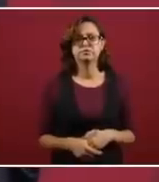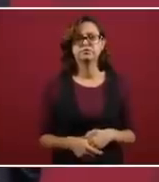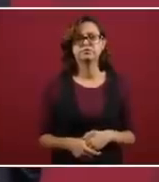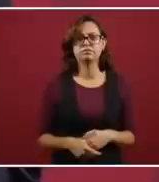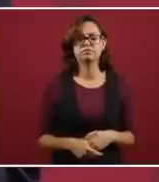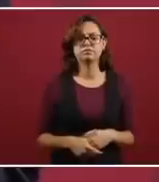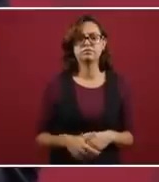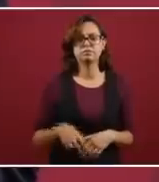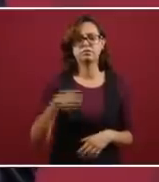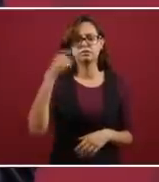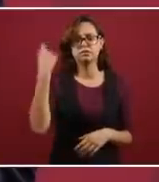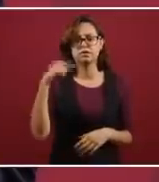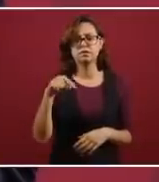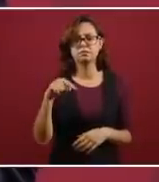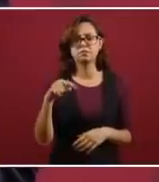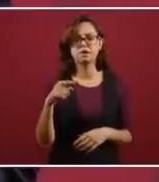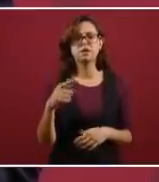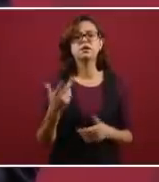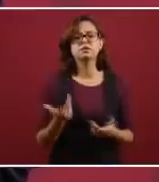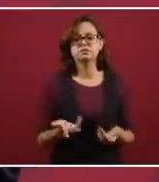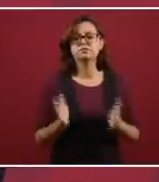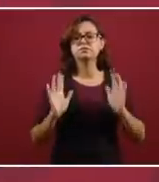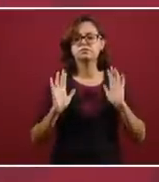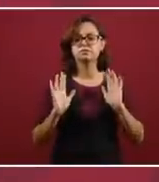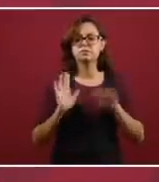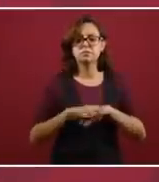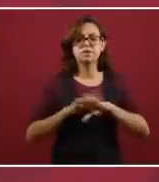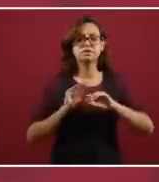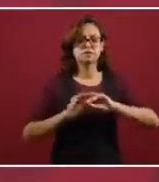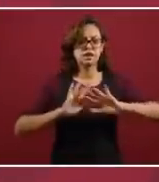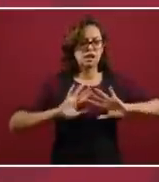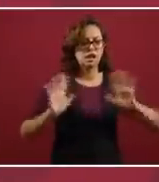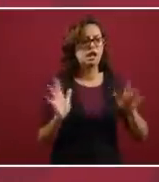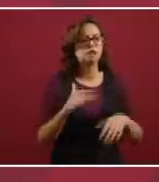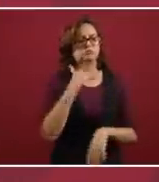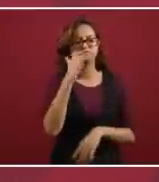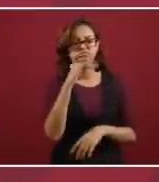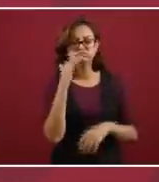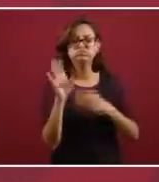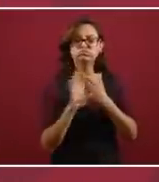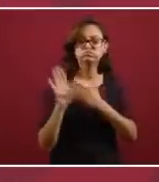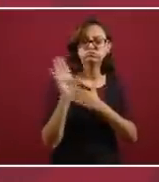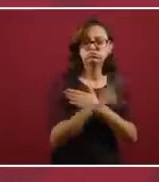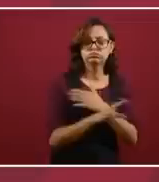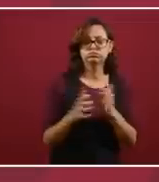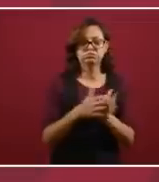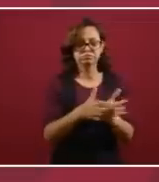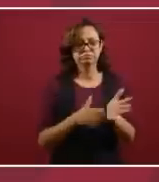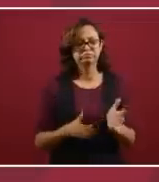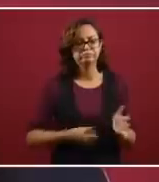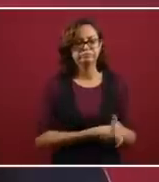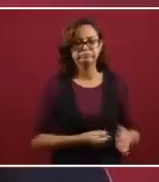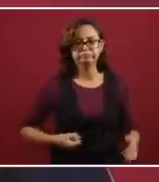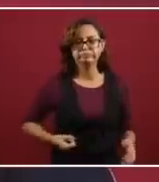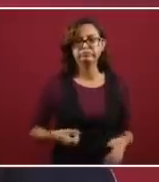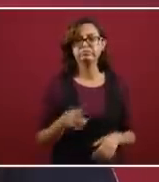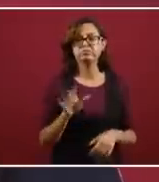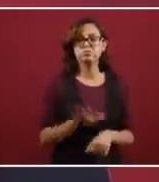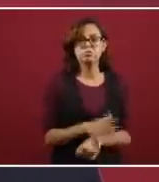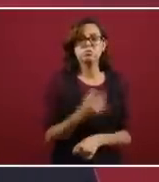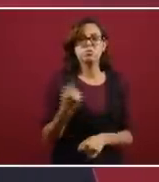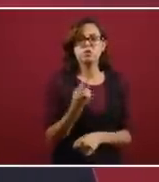se entienda mejor por qué el combate a la corrupción, por qué la austeridad, por qué el